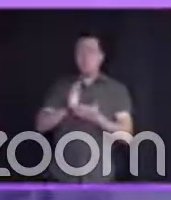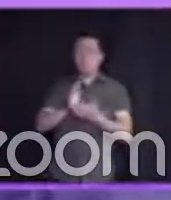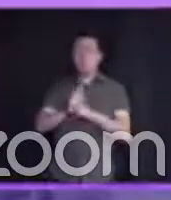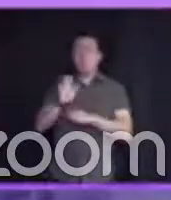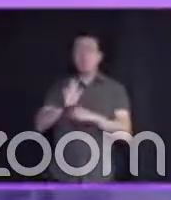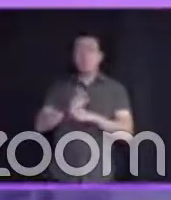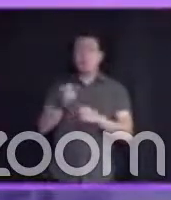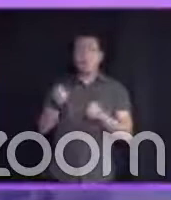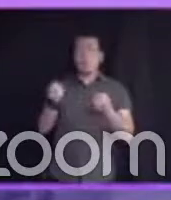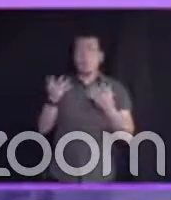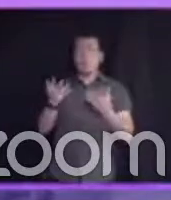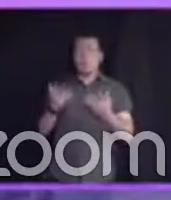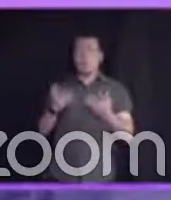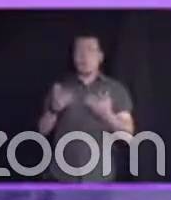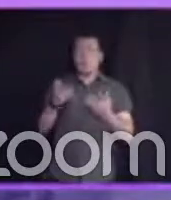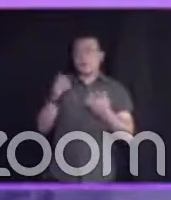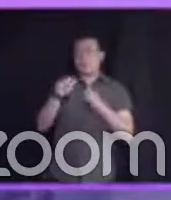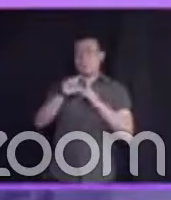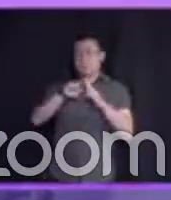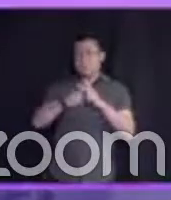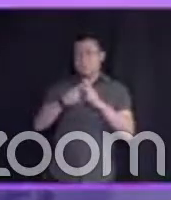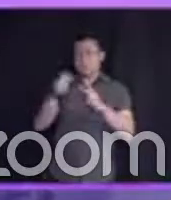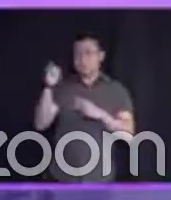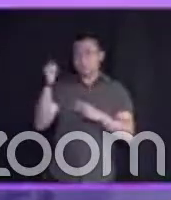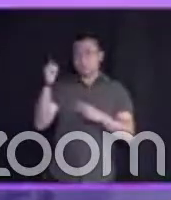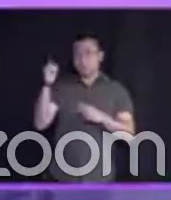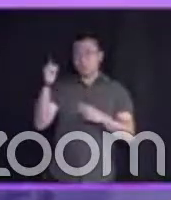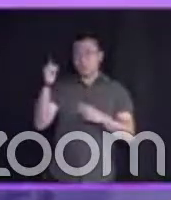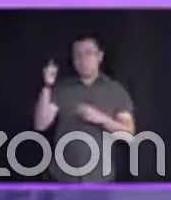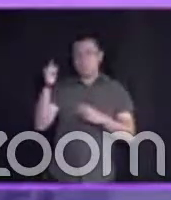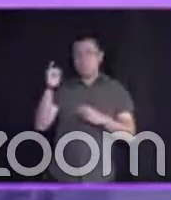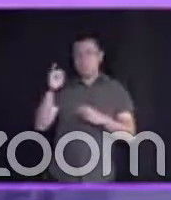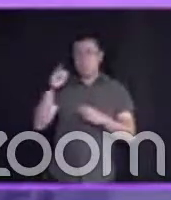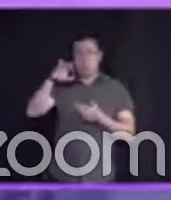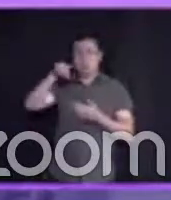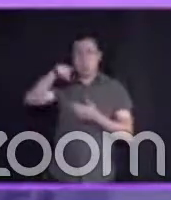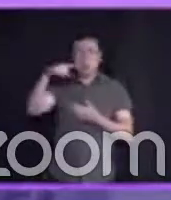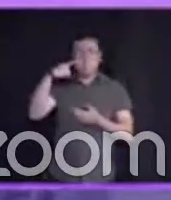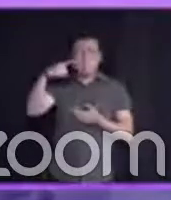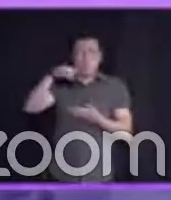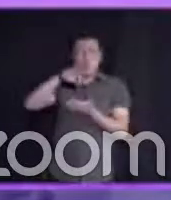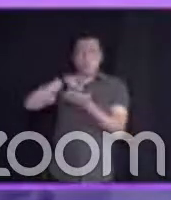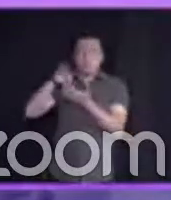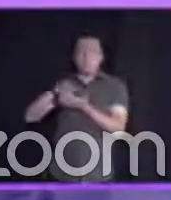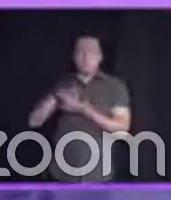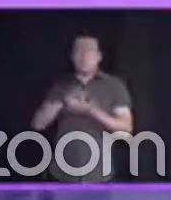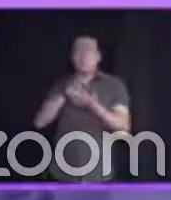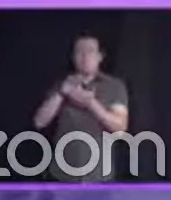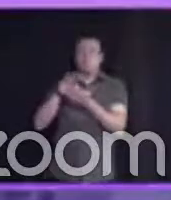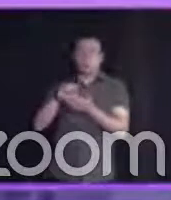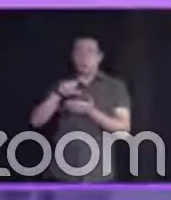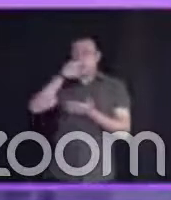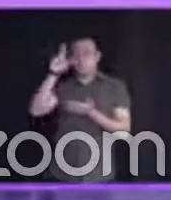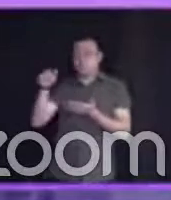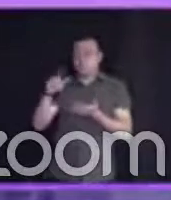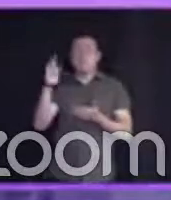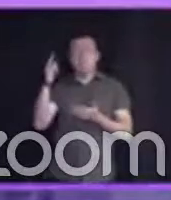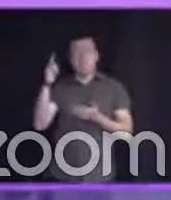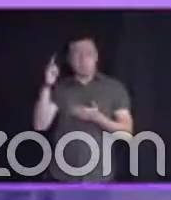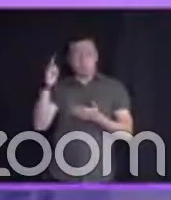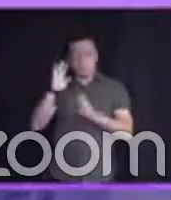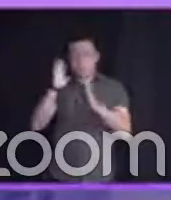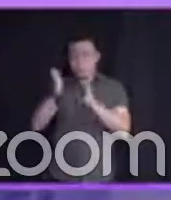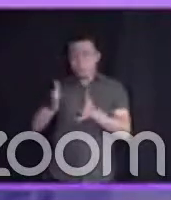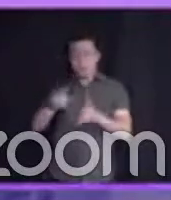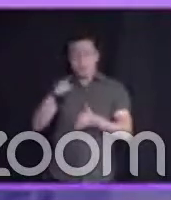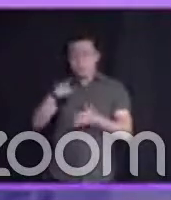una precalificación, con un porcentaje más bajo de puntos para que agarren vuelo, y luego en julio con toda